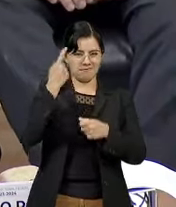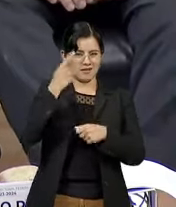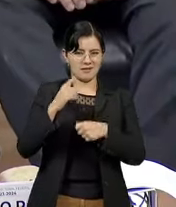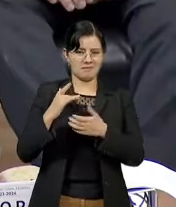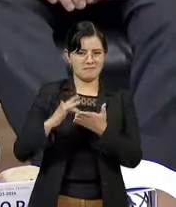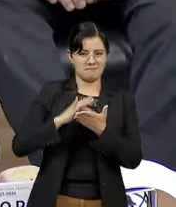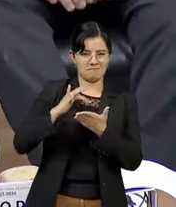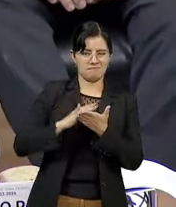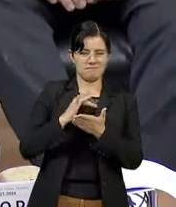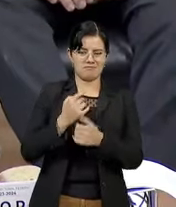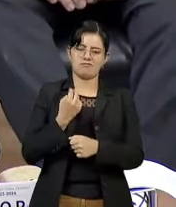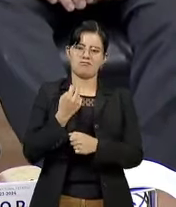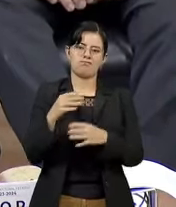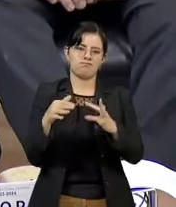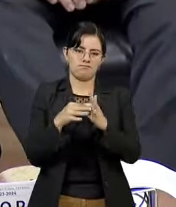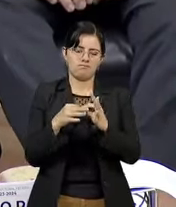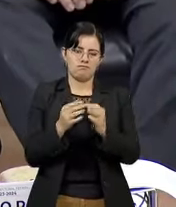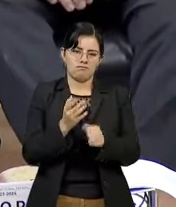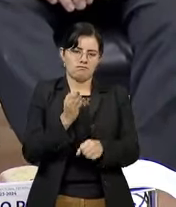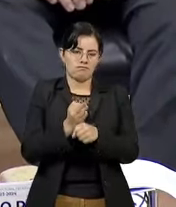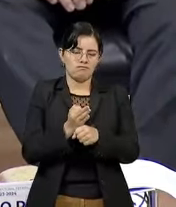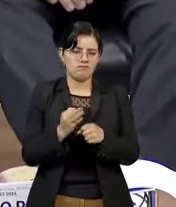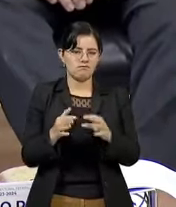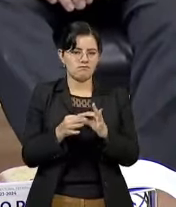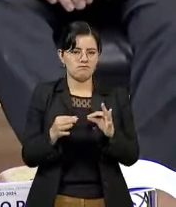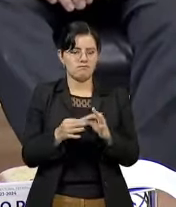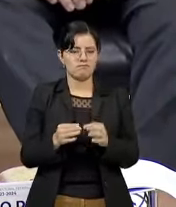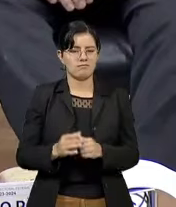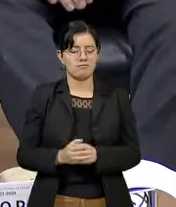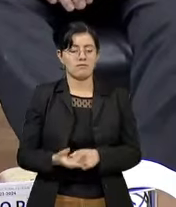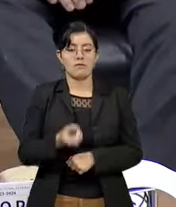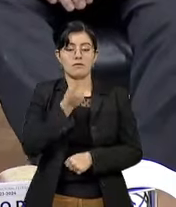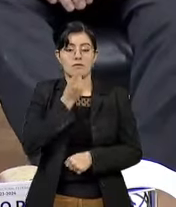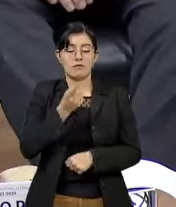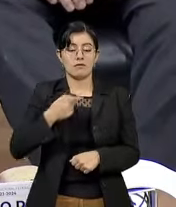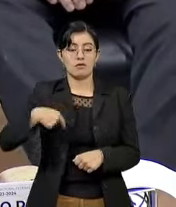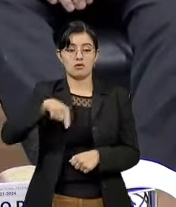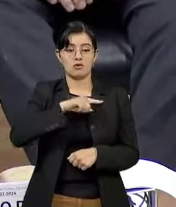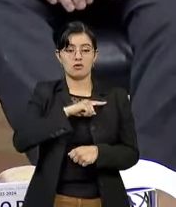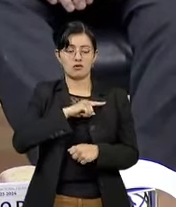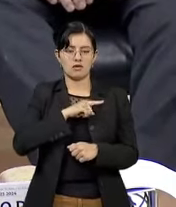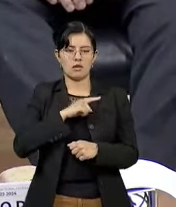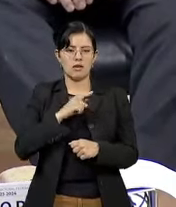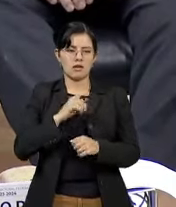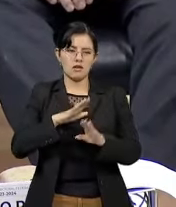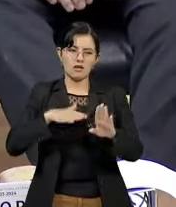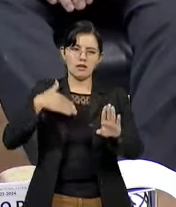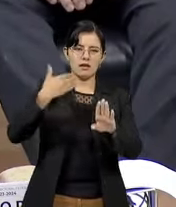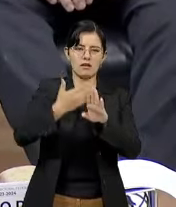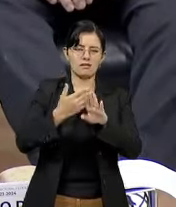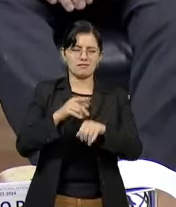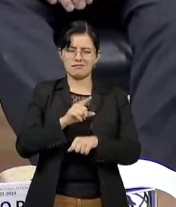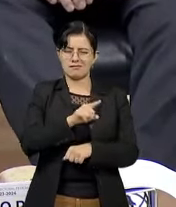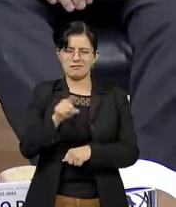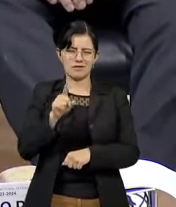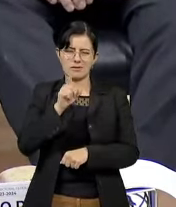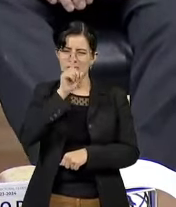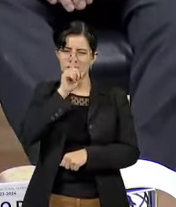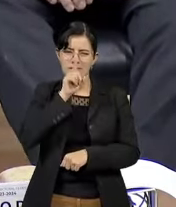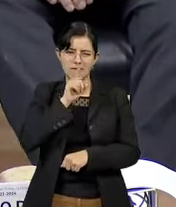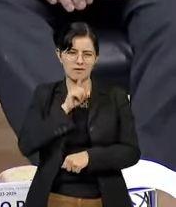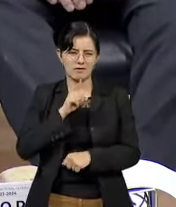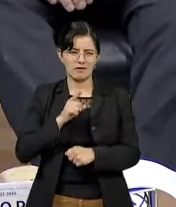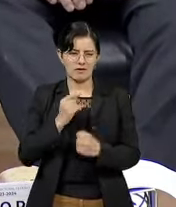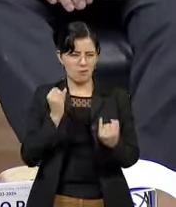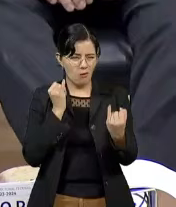eso estamos hablando o sea dicen que nosotros somos hacemos uso faccioso mienten no somos